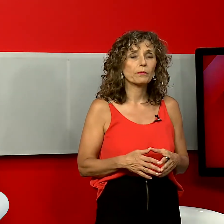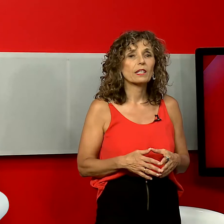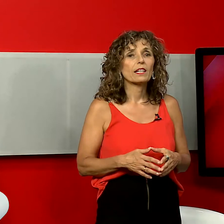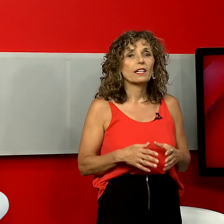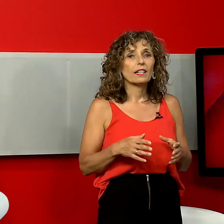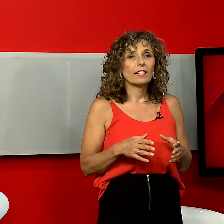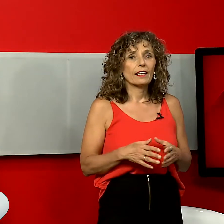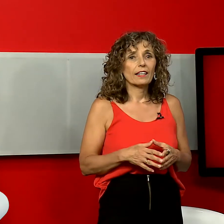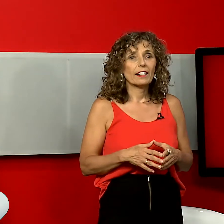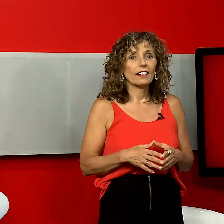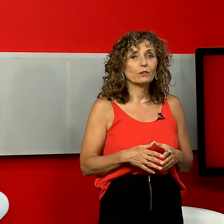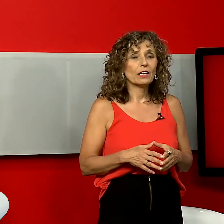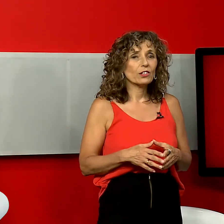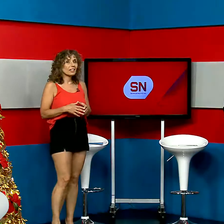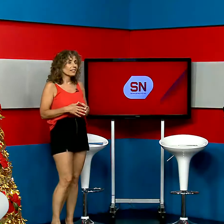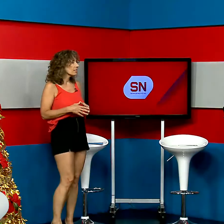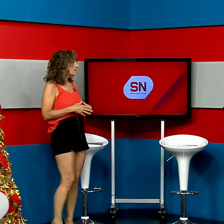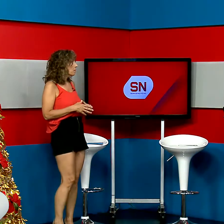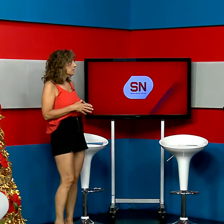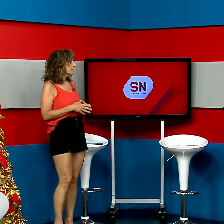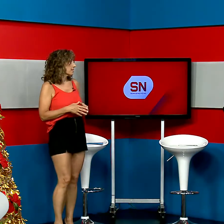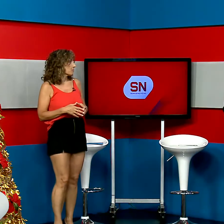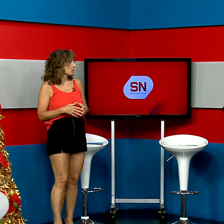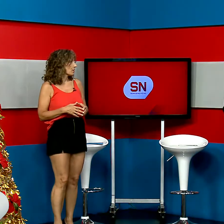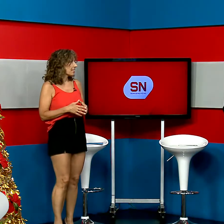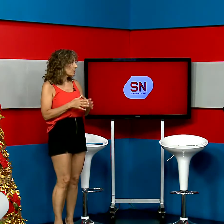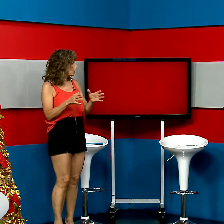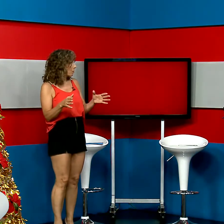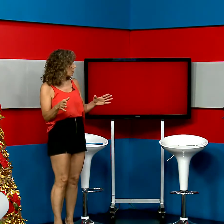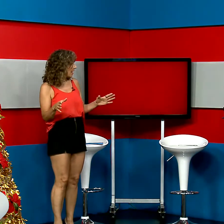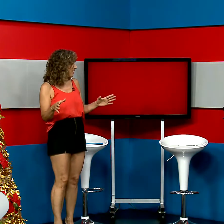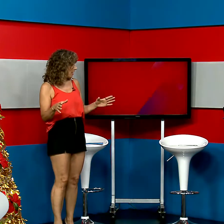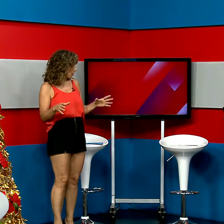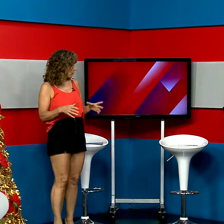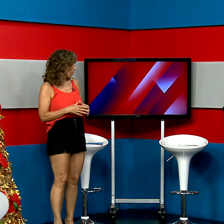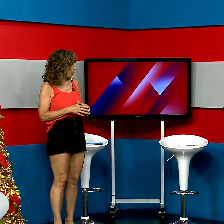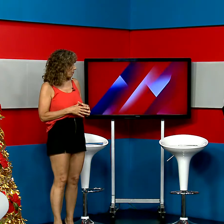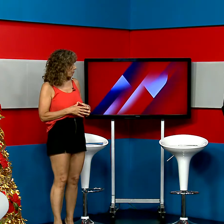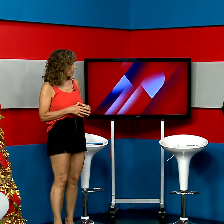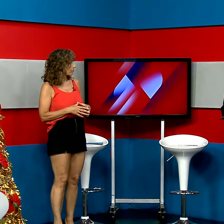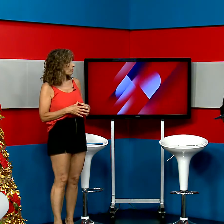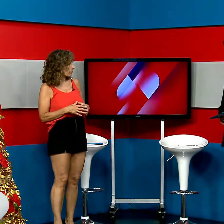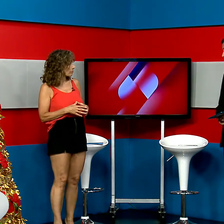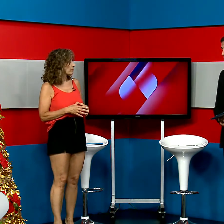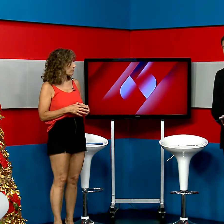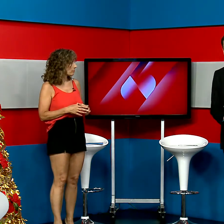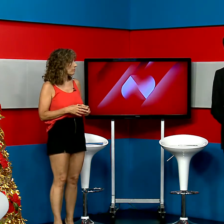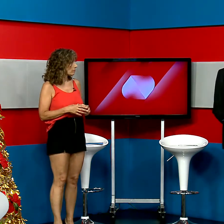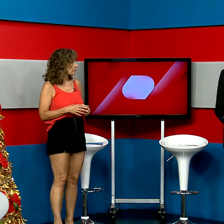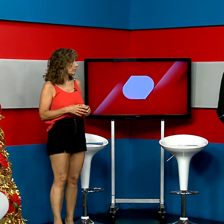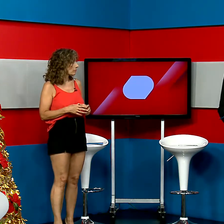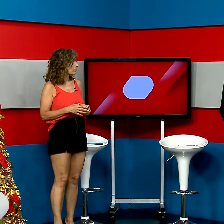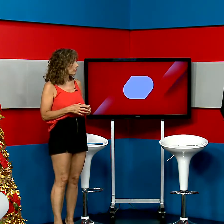positivo. En un año en el que realmente, bueno, casi esto sobre el final del año, ¿no? Claro, finalmente fue ley, ¿no?